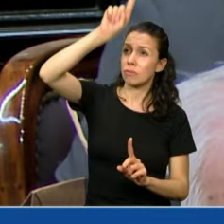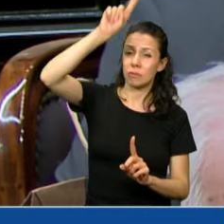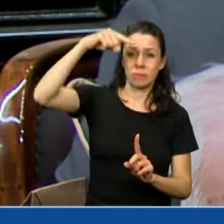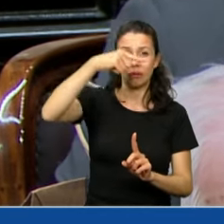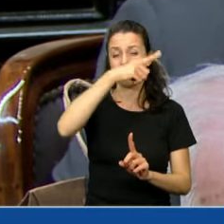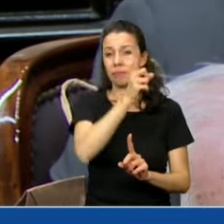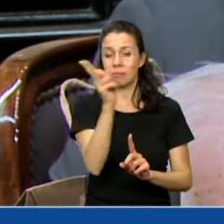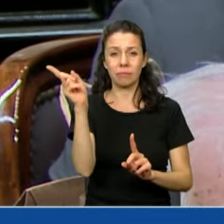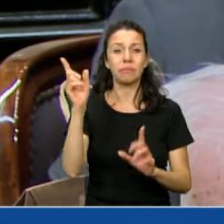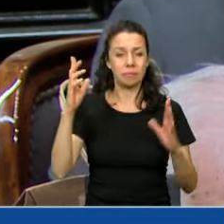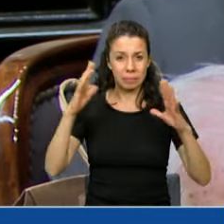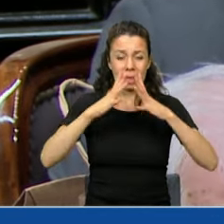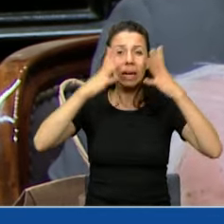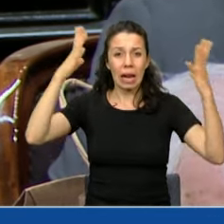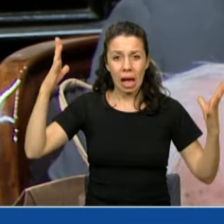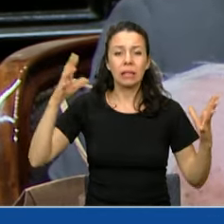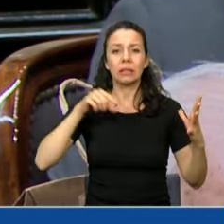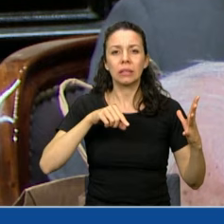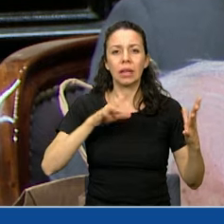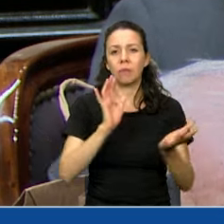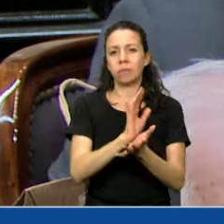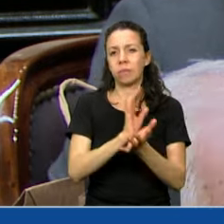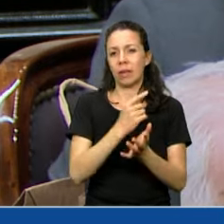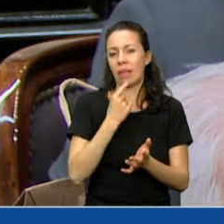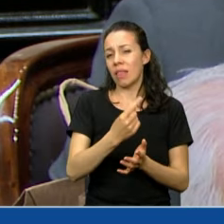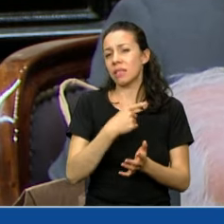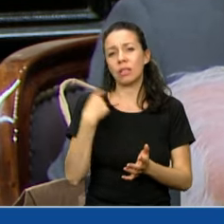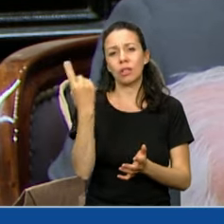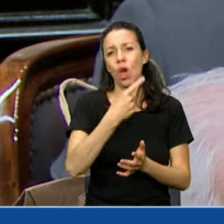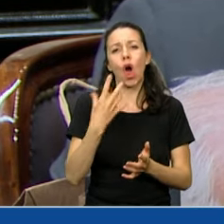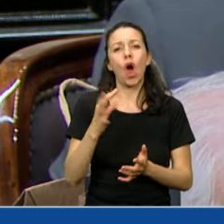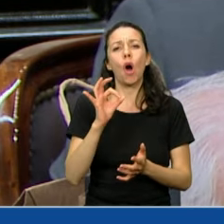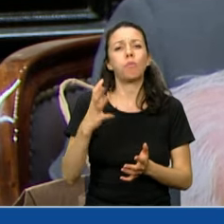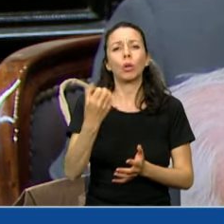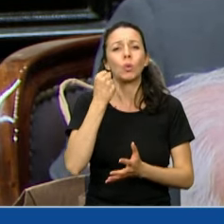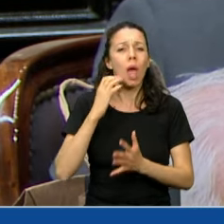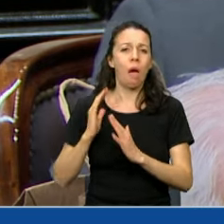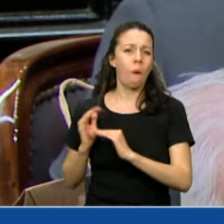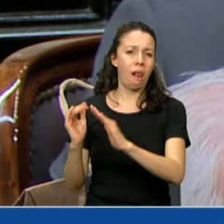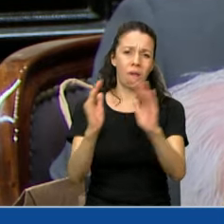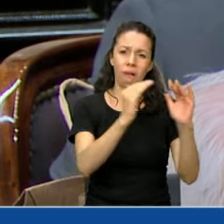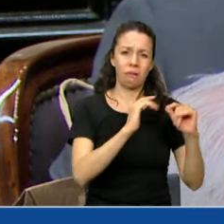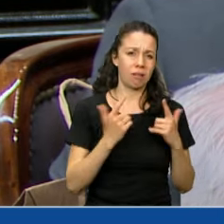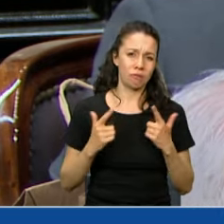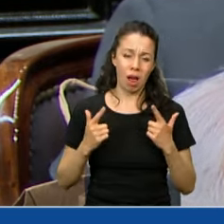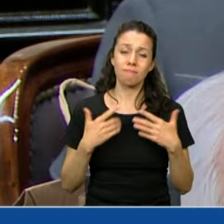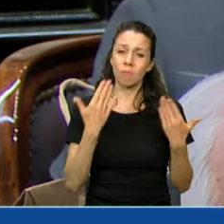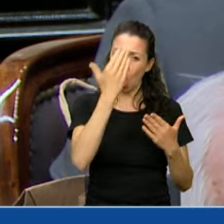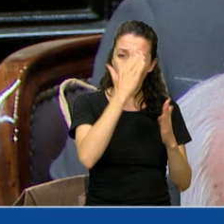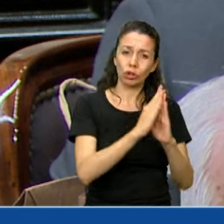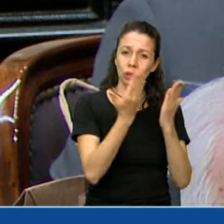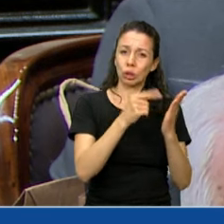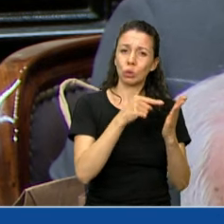oeste significa que no tenemos todos las mismas posibilidades oportunidades para eso nuestra Constitución dice